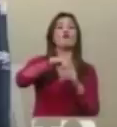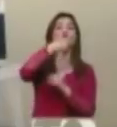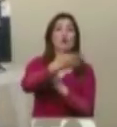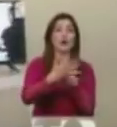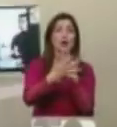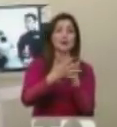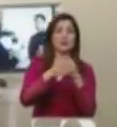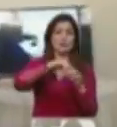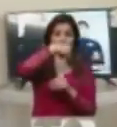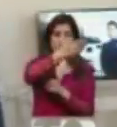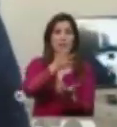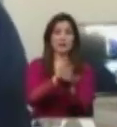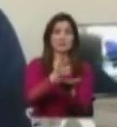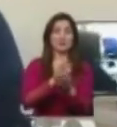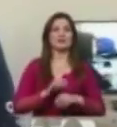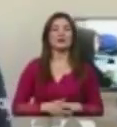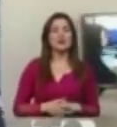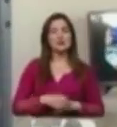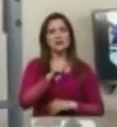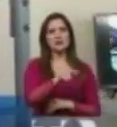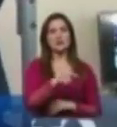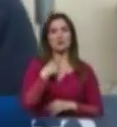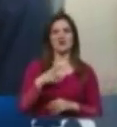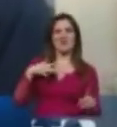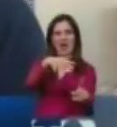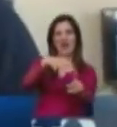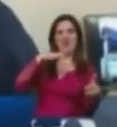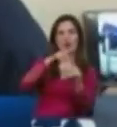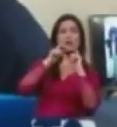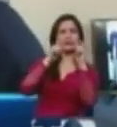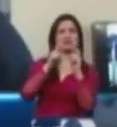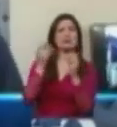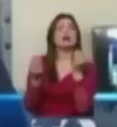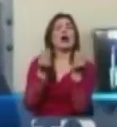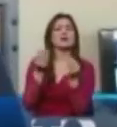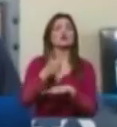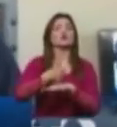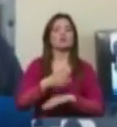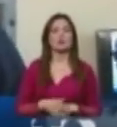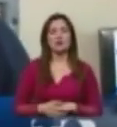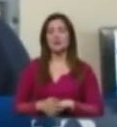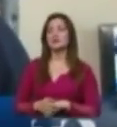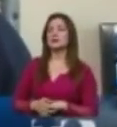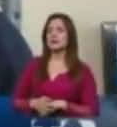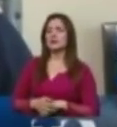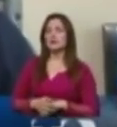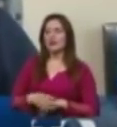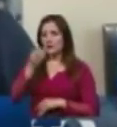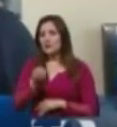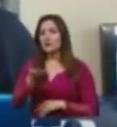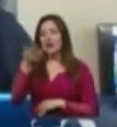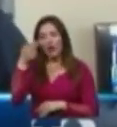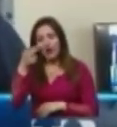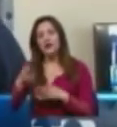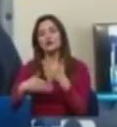la reubicación? Saludos, Helen, querido Jorge, de igual manera. En este caso hemos solicitado la mesa 2 del